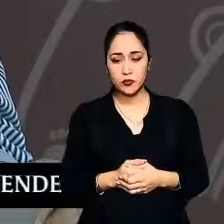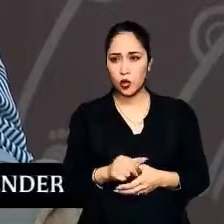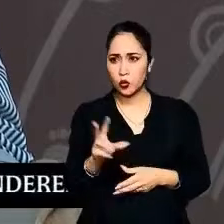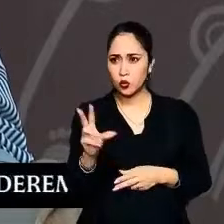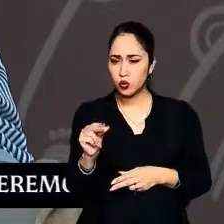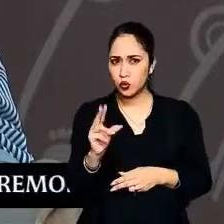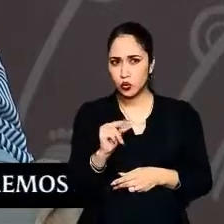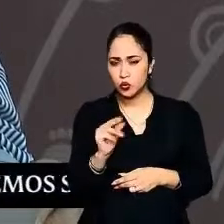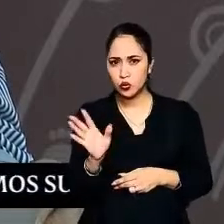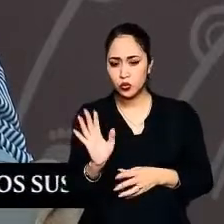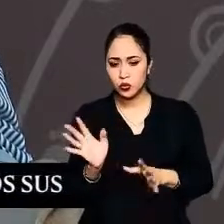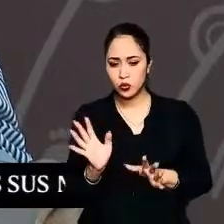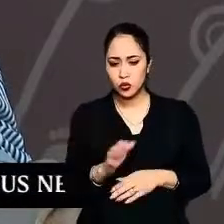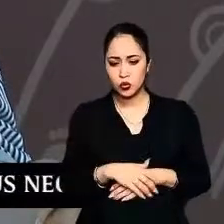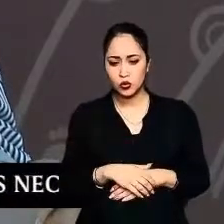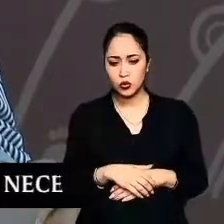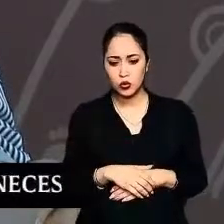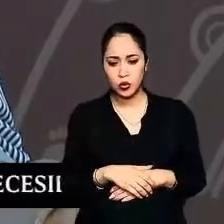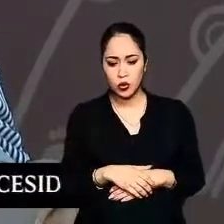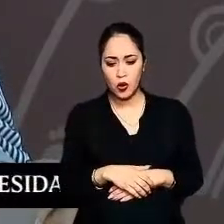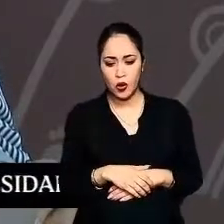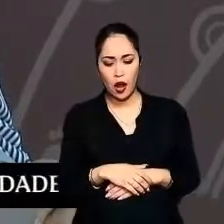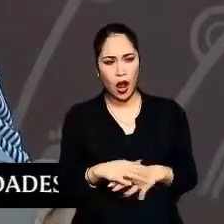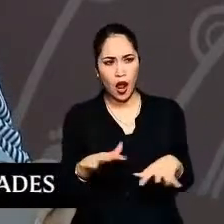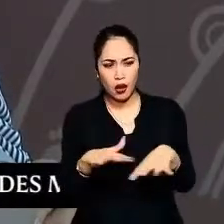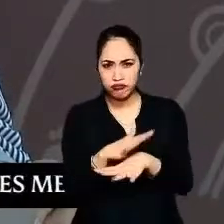No, puede haber los cambios.